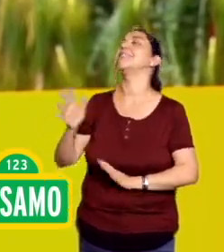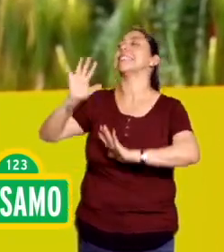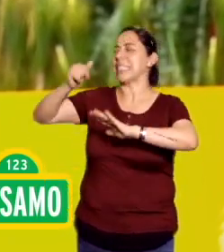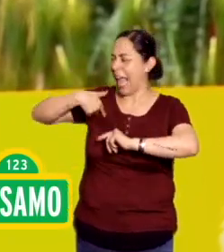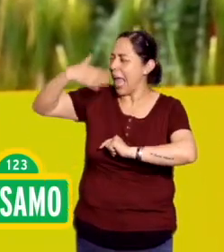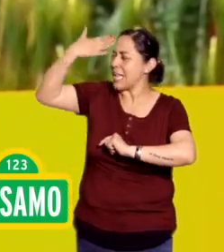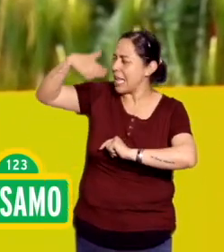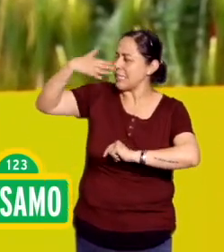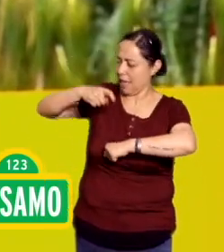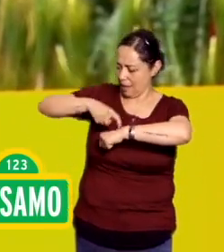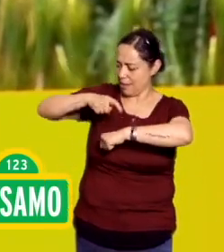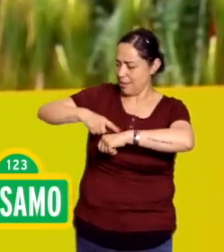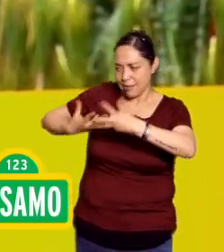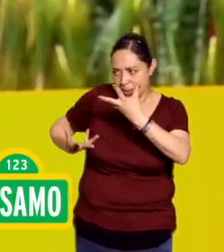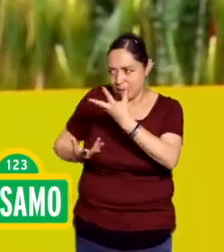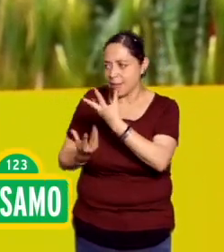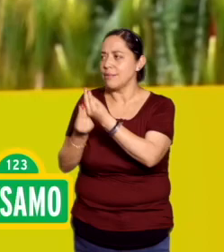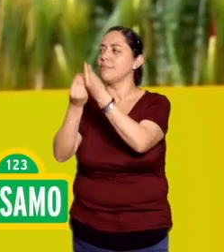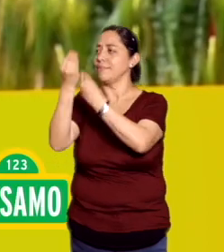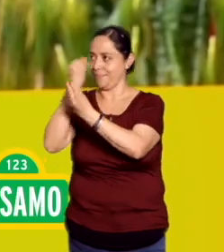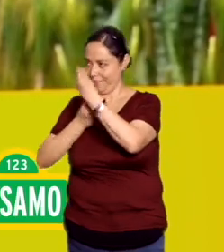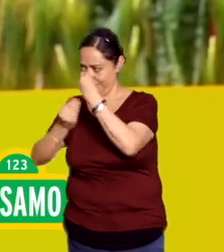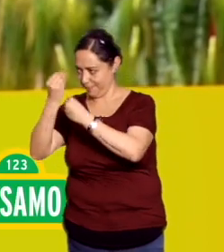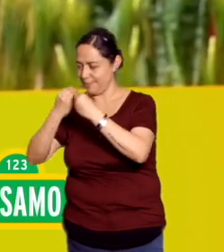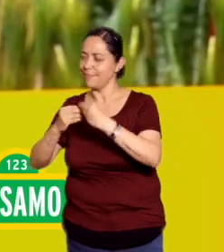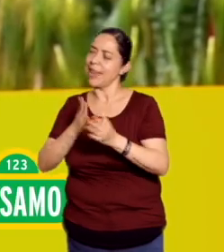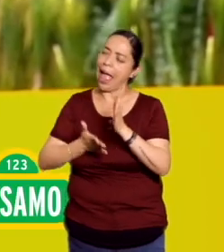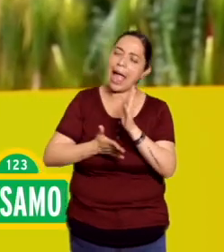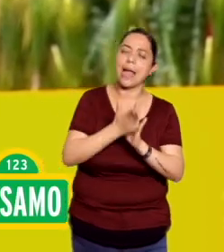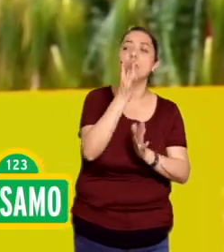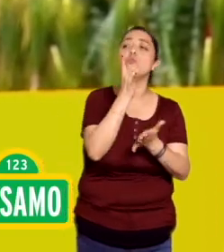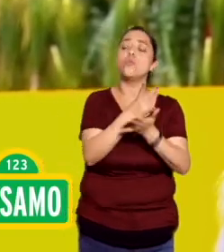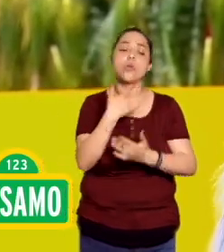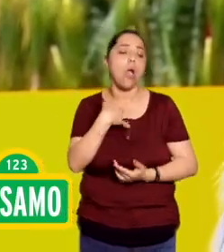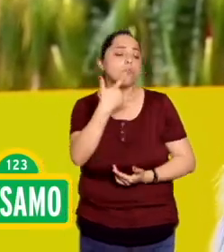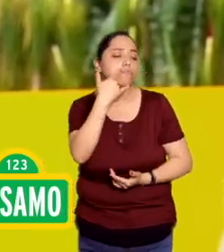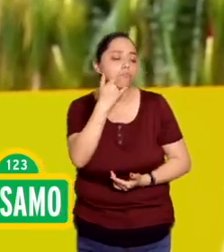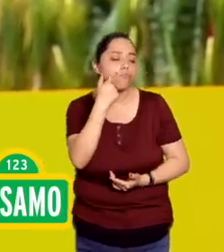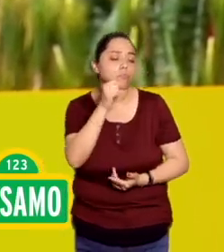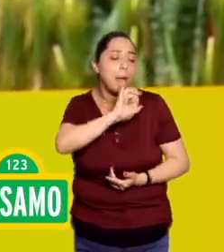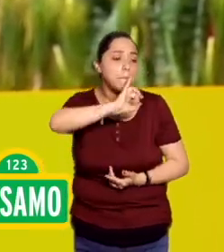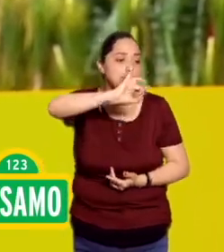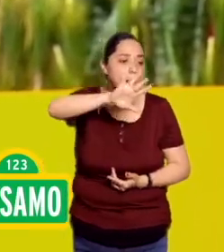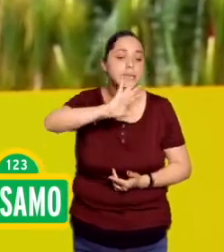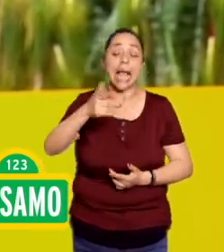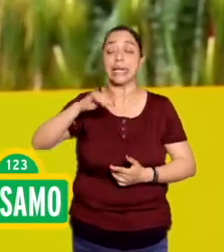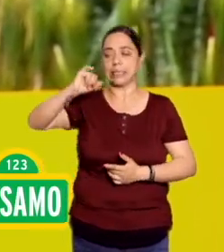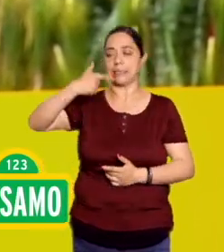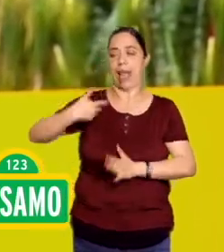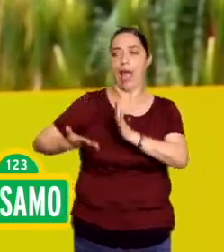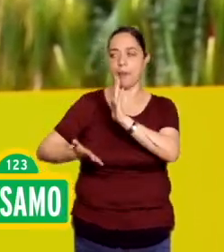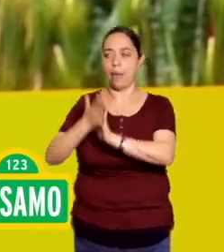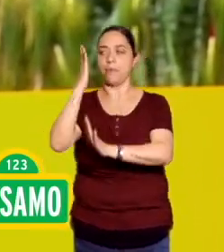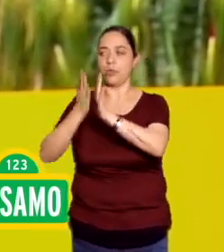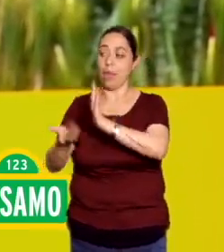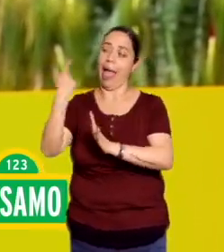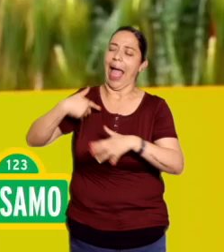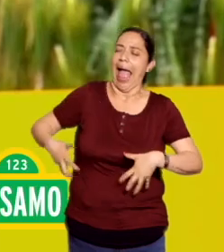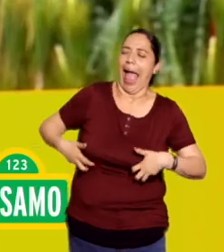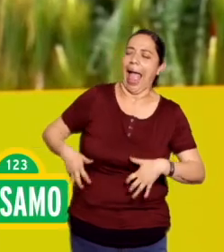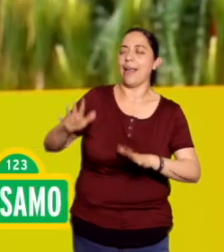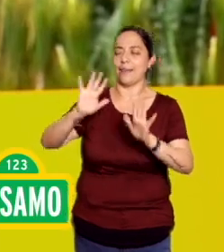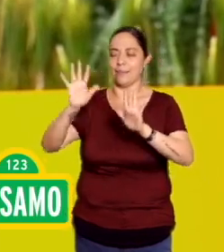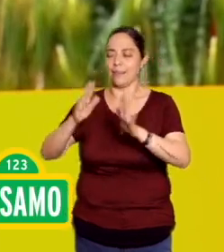Sí, ya. Ya sé que es hora de comida. Ya vámonos, solamente tengo que ver si ya se envió. Sí. Sí, ya vámonos,